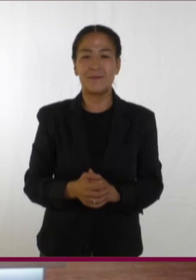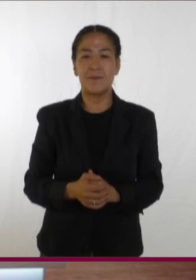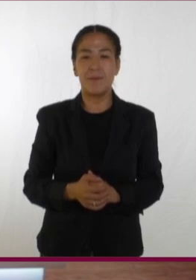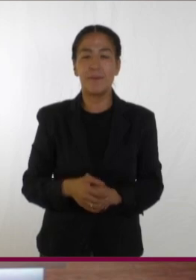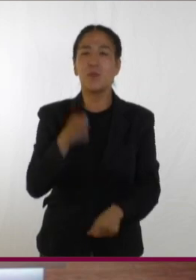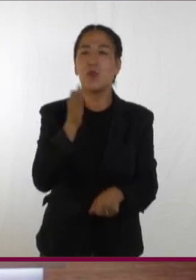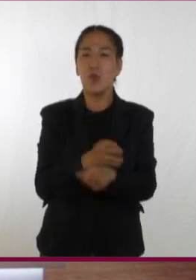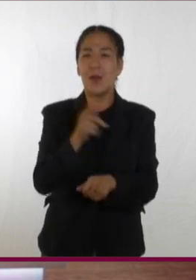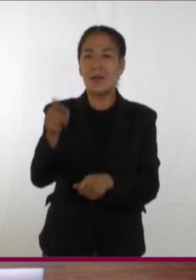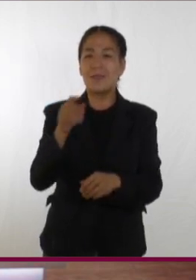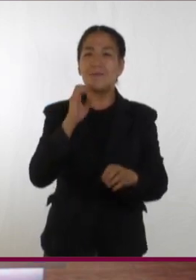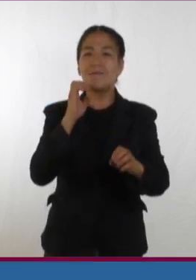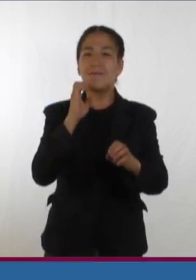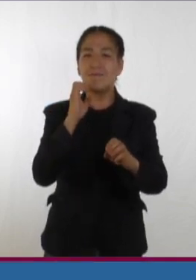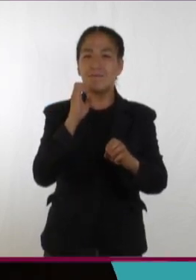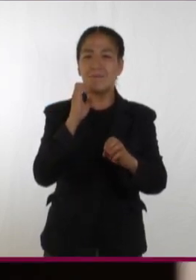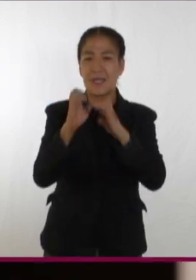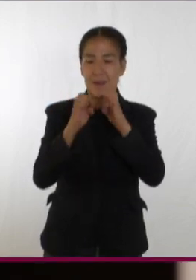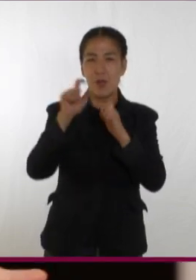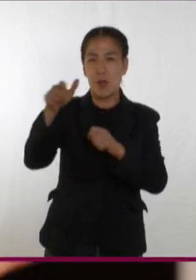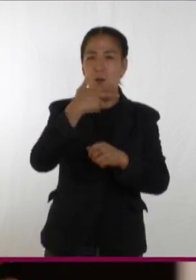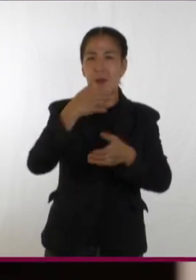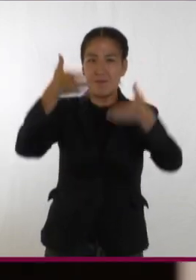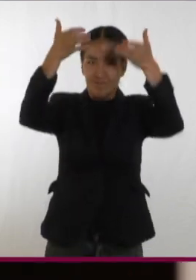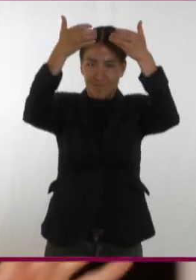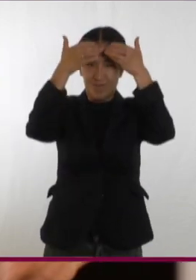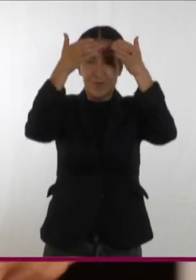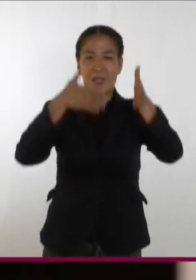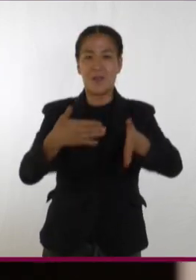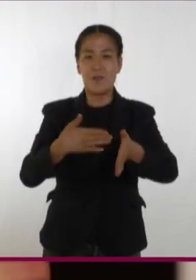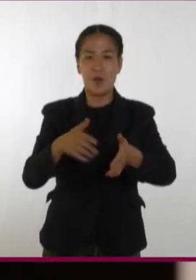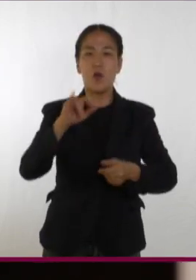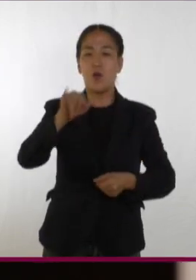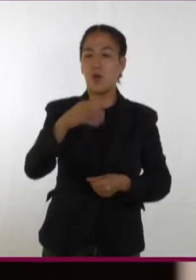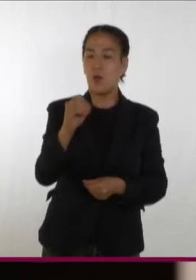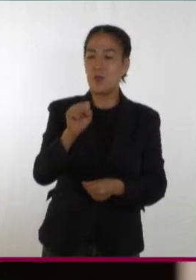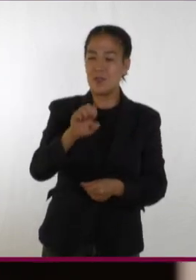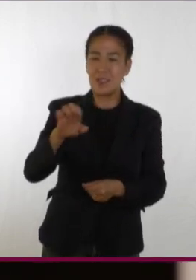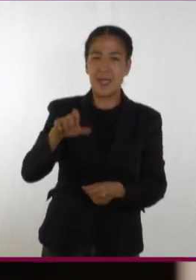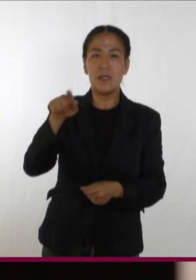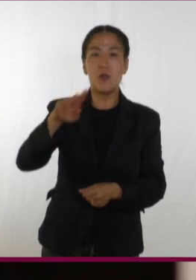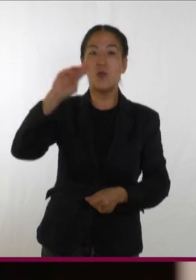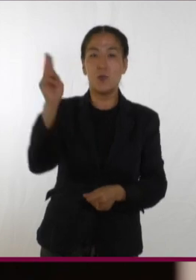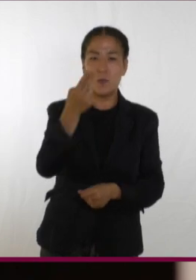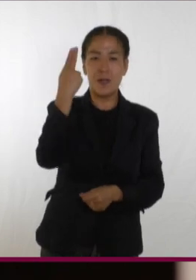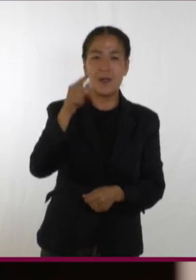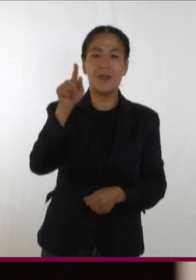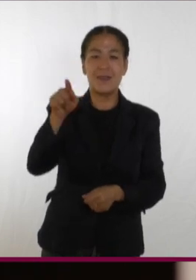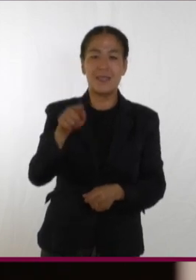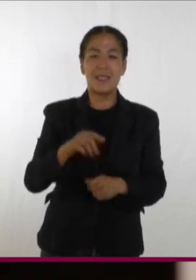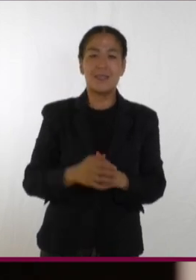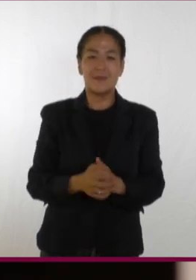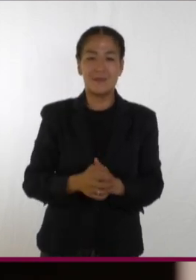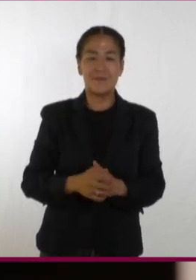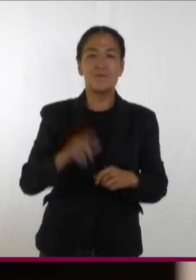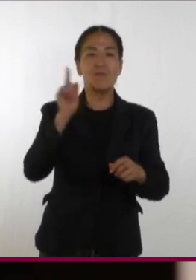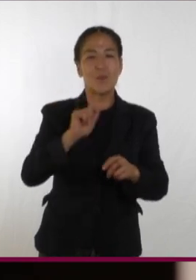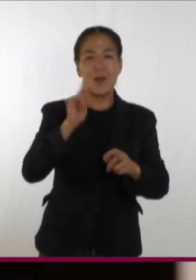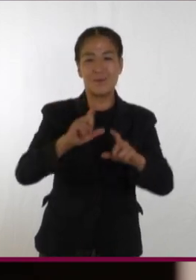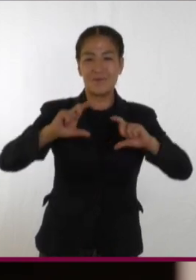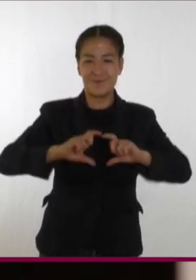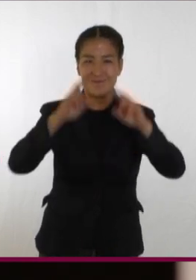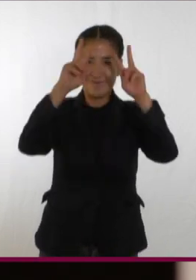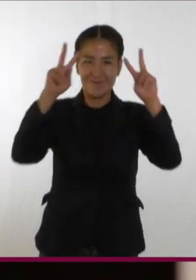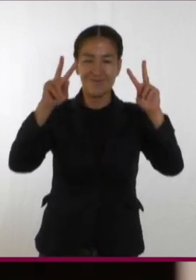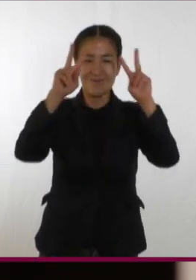bye. ¿Por? Hoy estamos con un chef, el chef José Lulo Ubaldo, que es de la Universidad